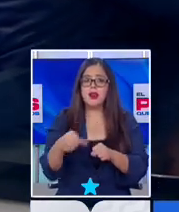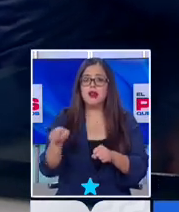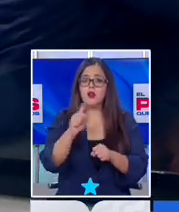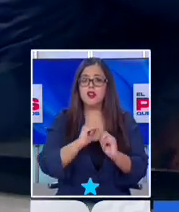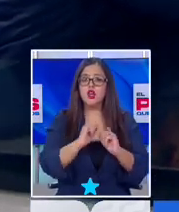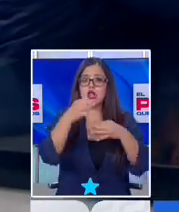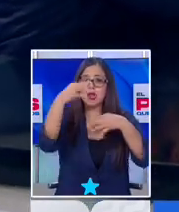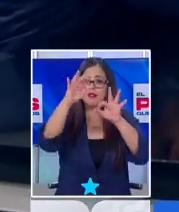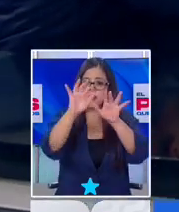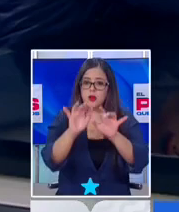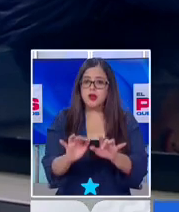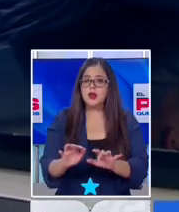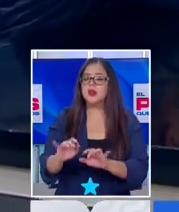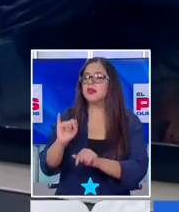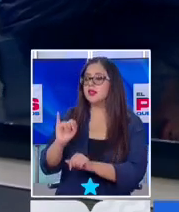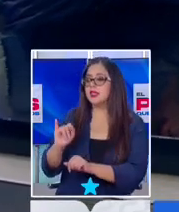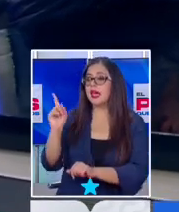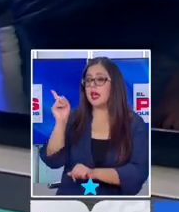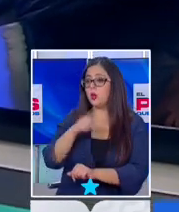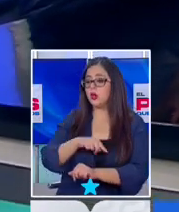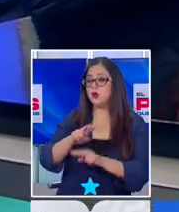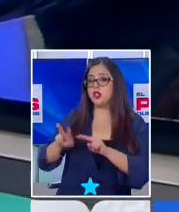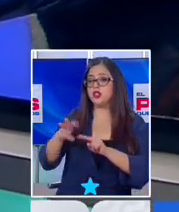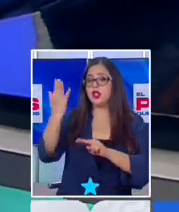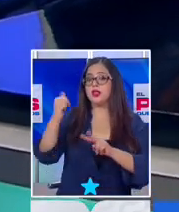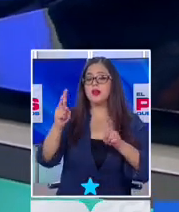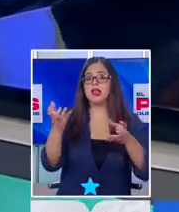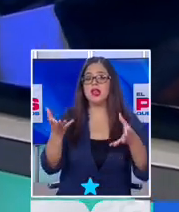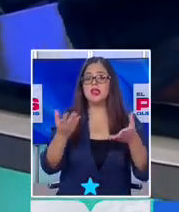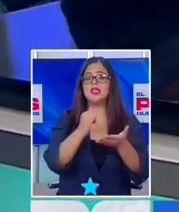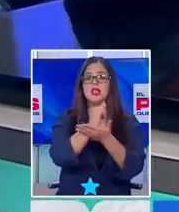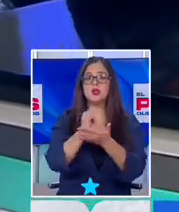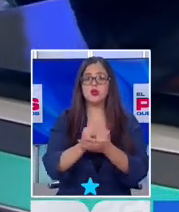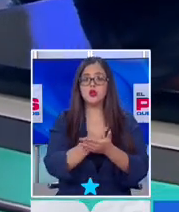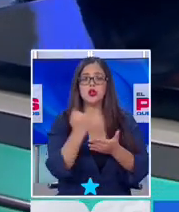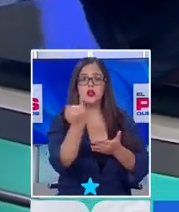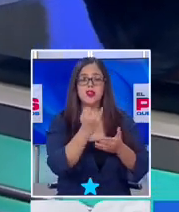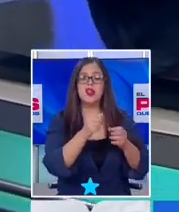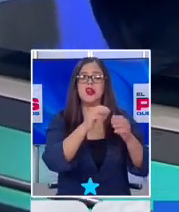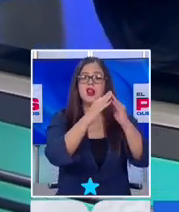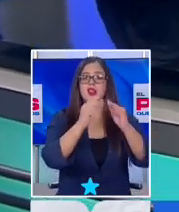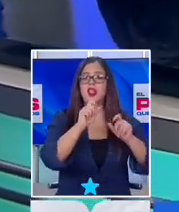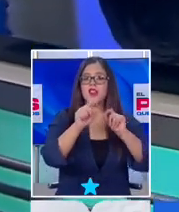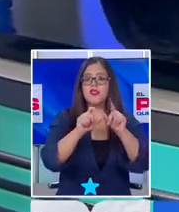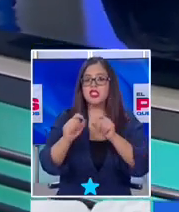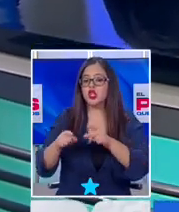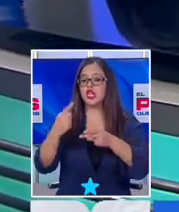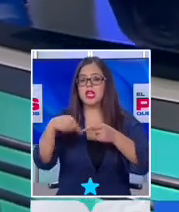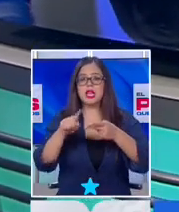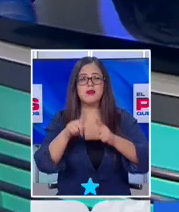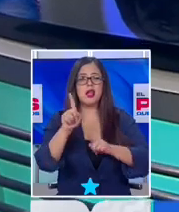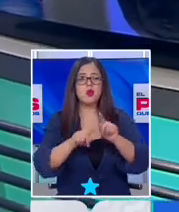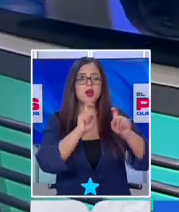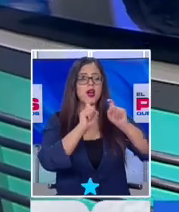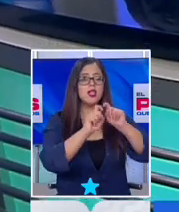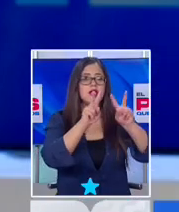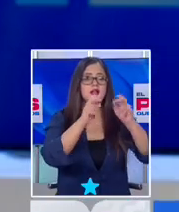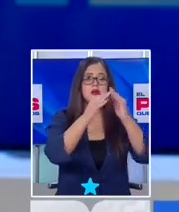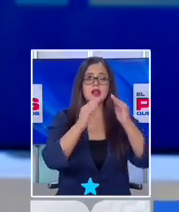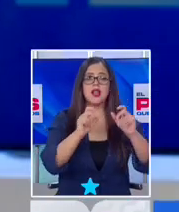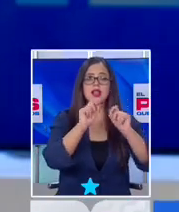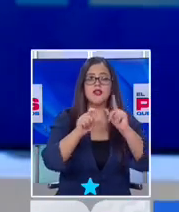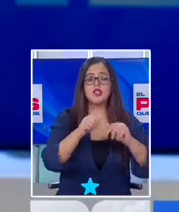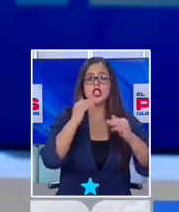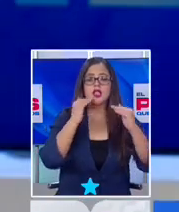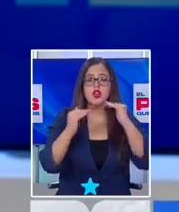informe y bueno el último informe se trataba de órganos autónomas estaban las defensorías por ahí se levantaron algunas polémicas respecto a las en soria de la